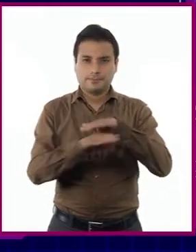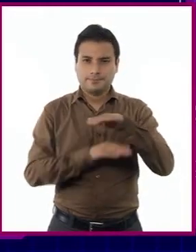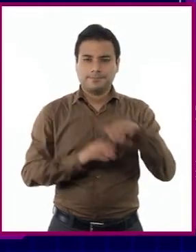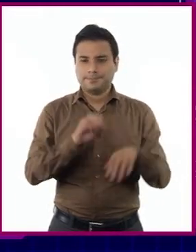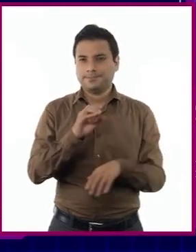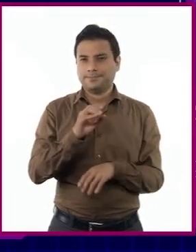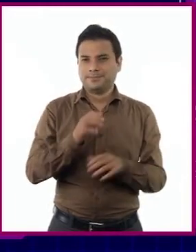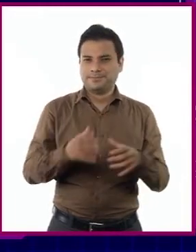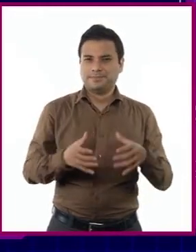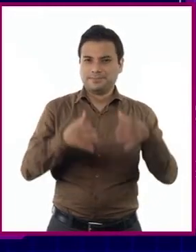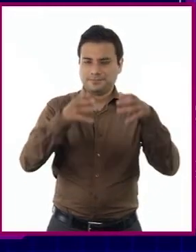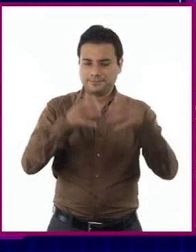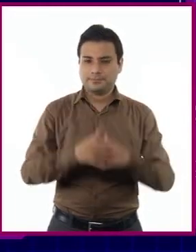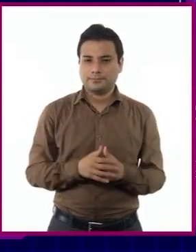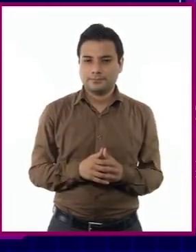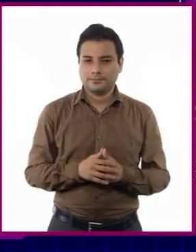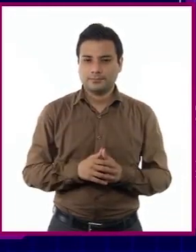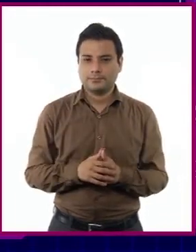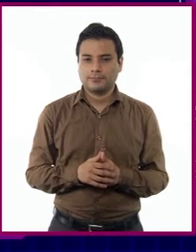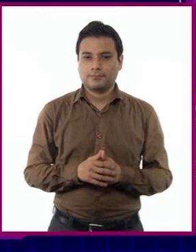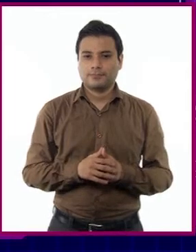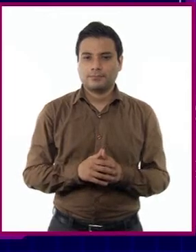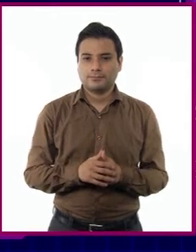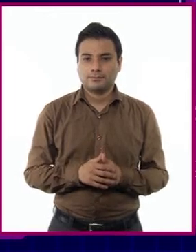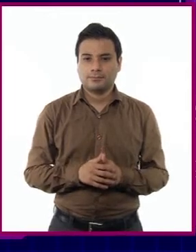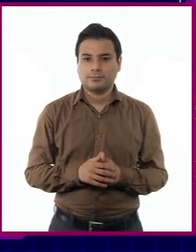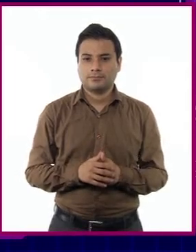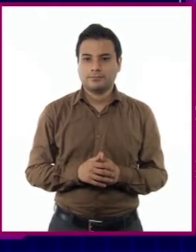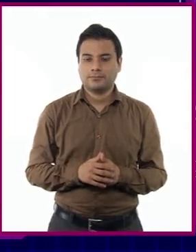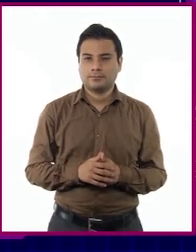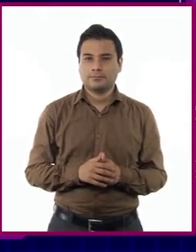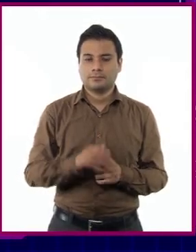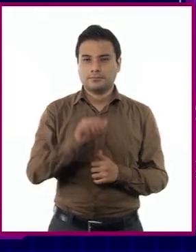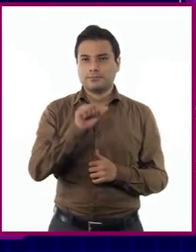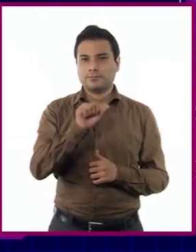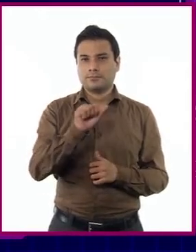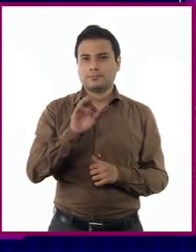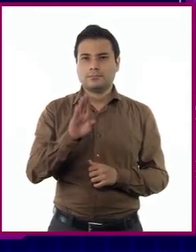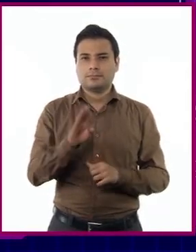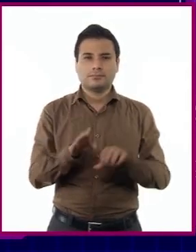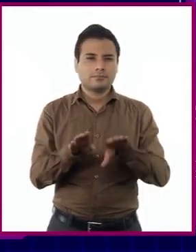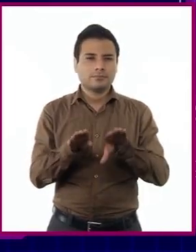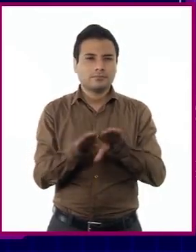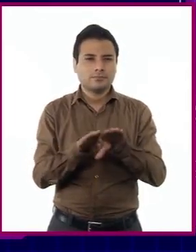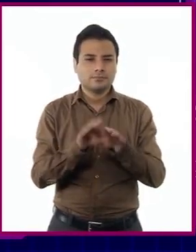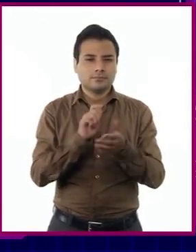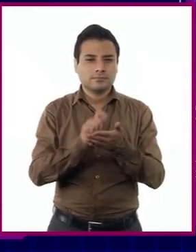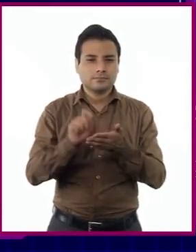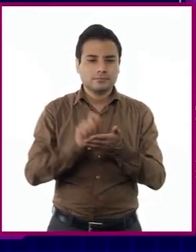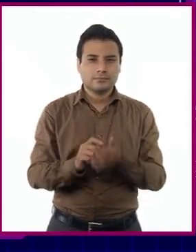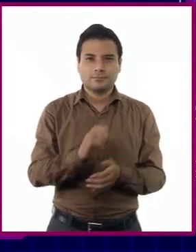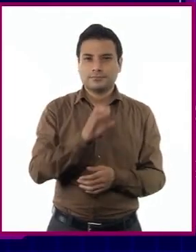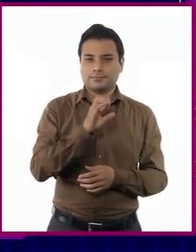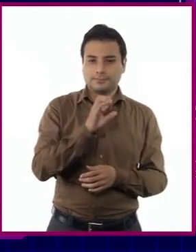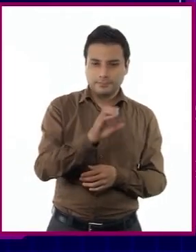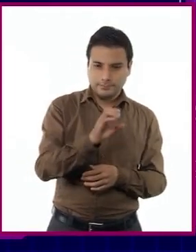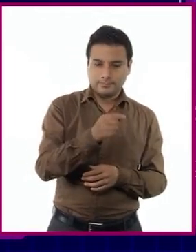a subíndice b de la fórmula se puede escribir como c menos